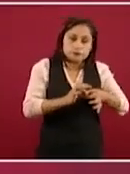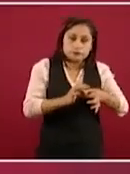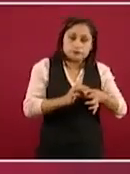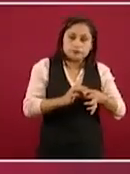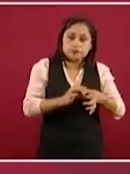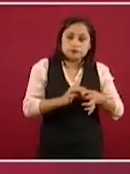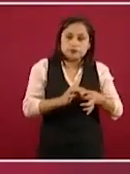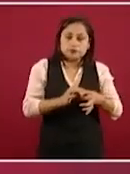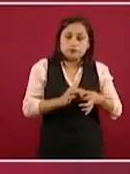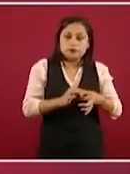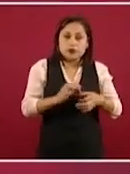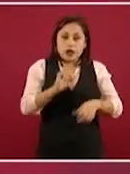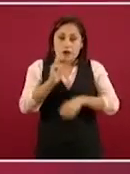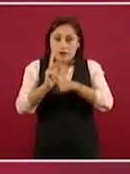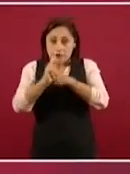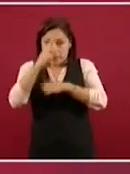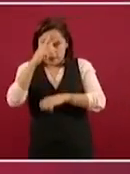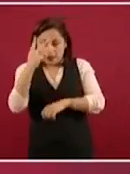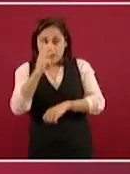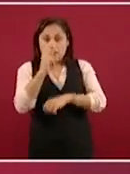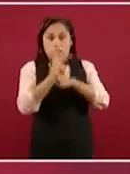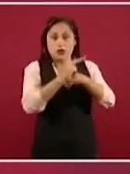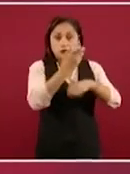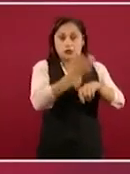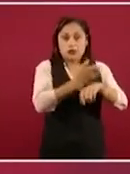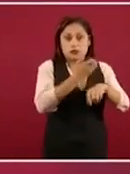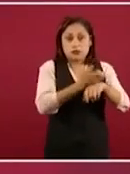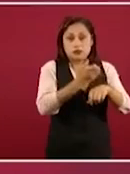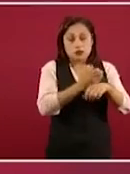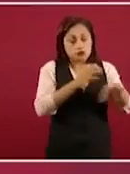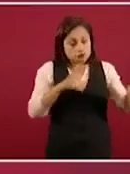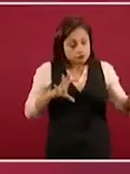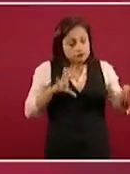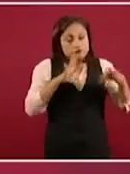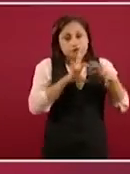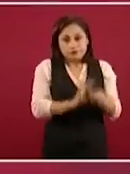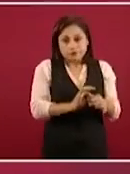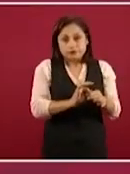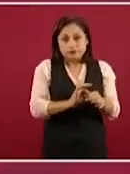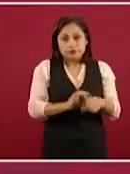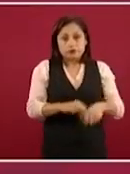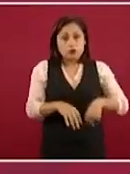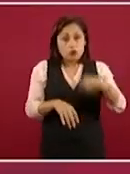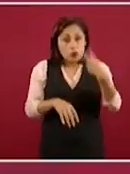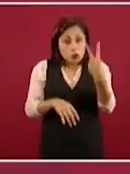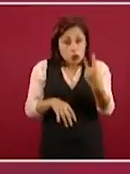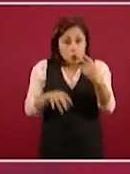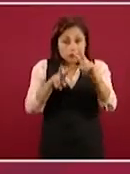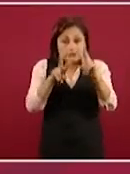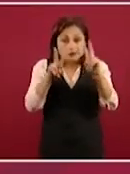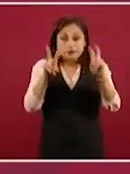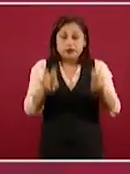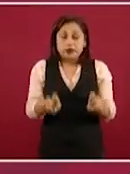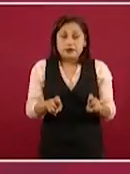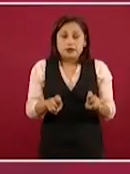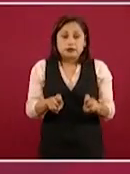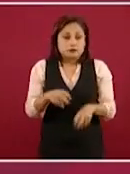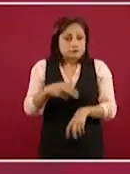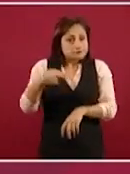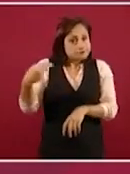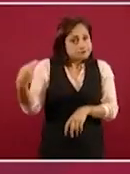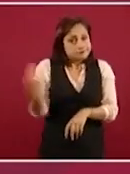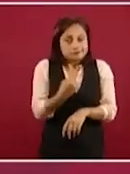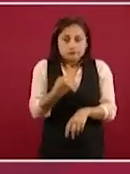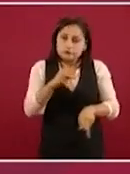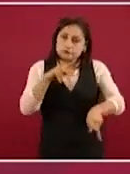entre los dos países. Desde luego, dos temas que se tienen que